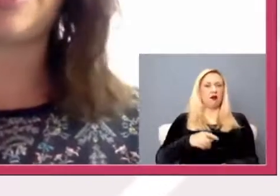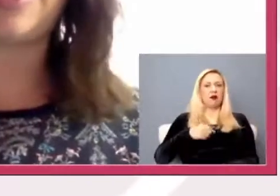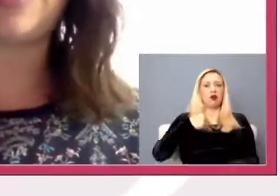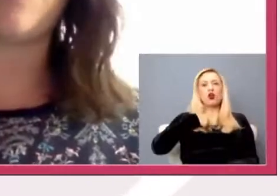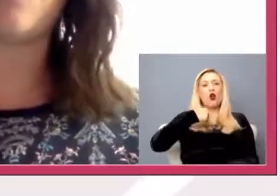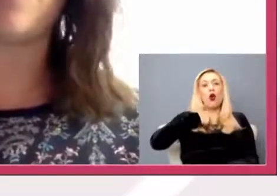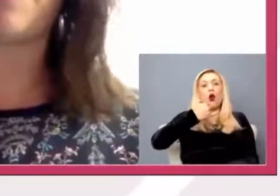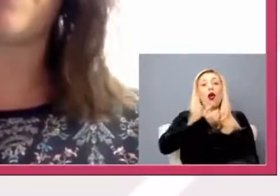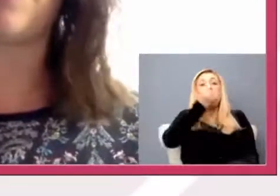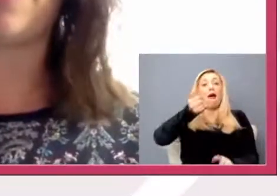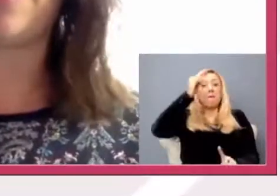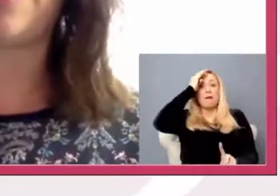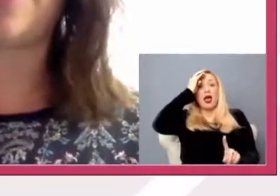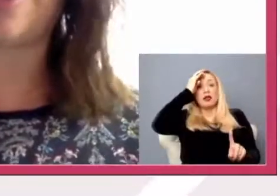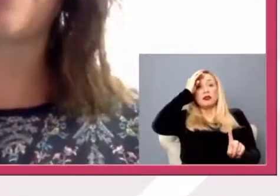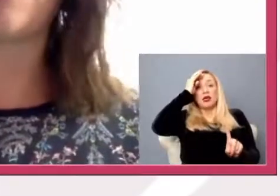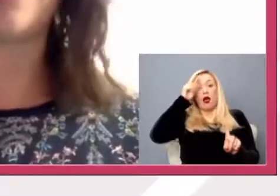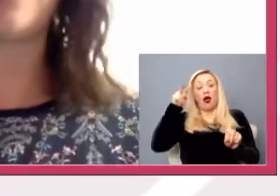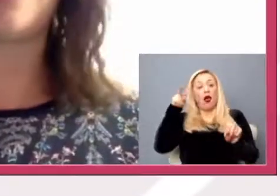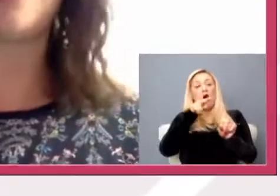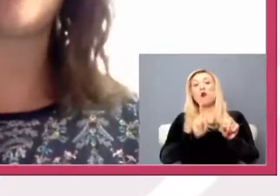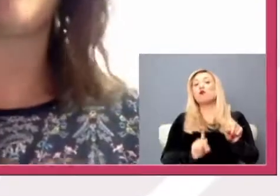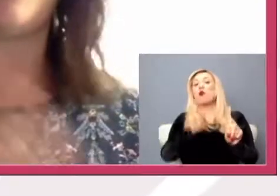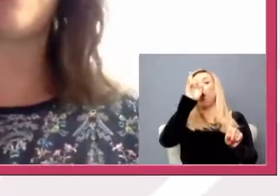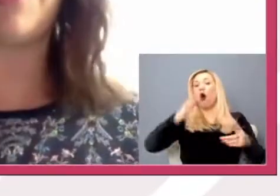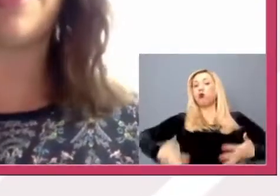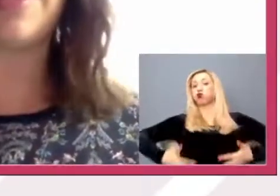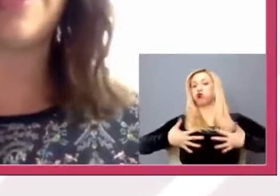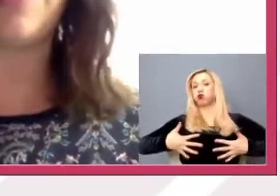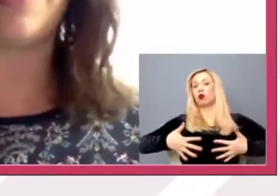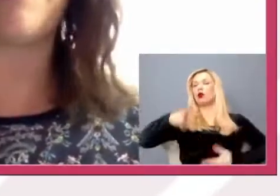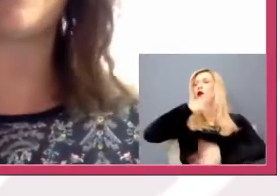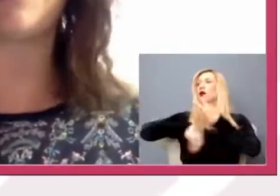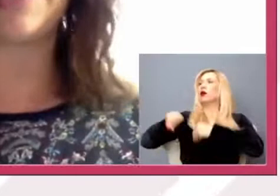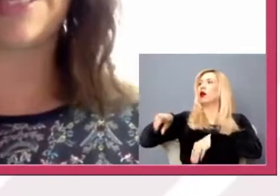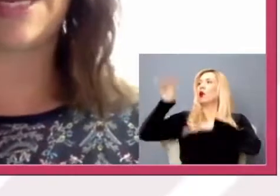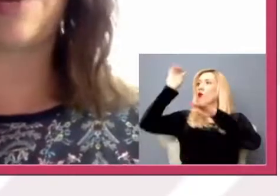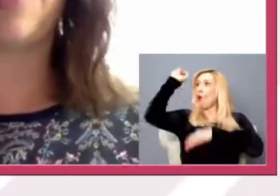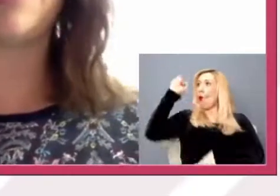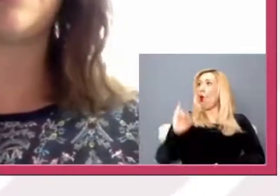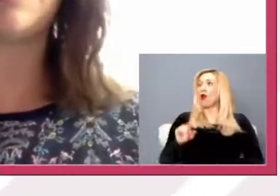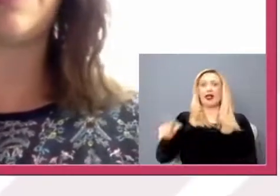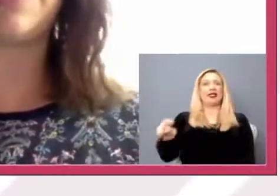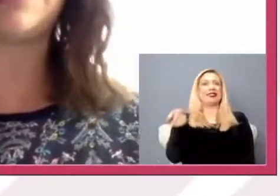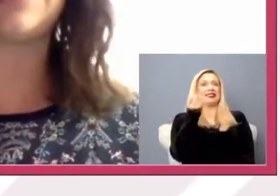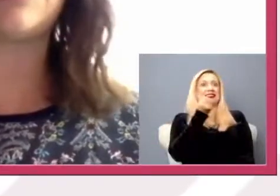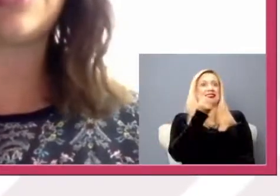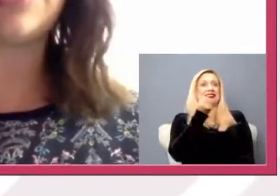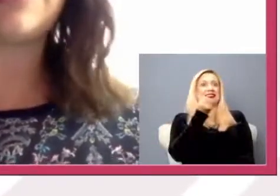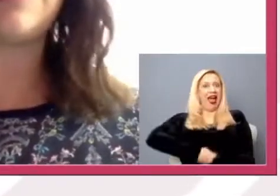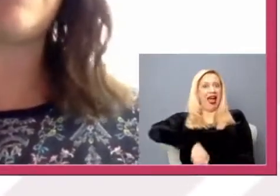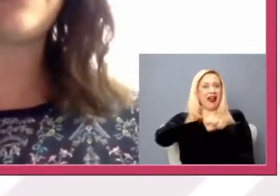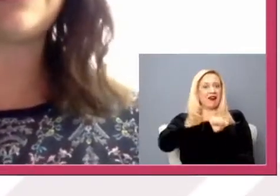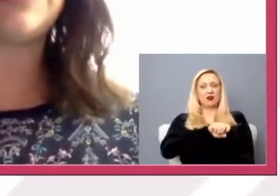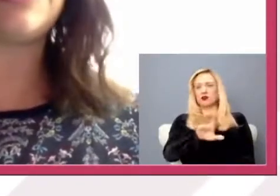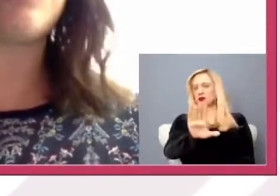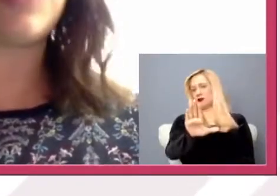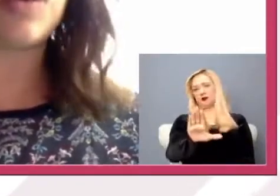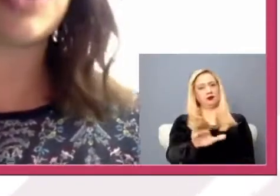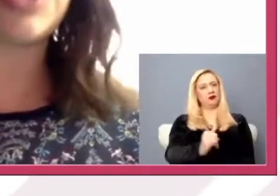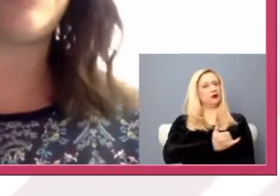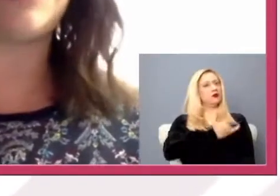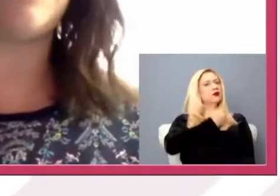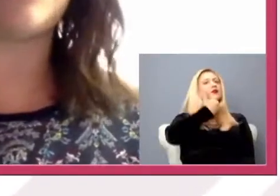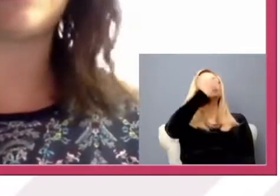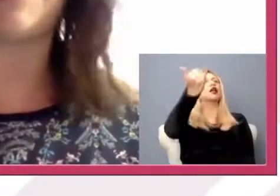quien tiene un cuerpo delgado es completamente una persona sana, ¿no? Entonces me parece que esto es también parte de los